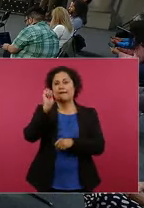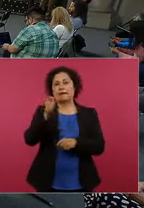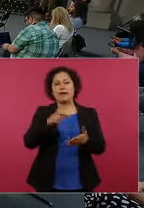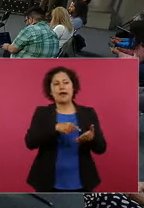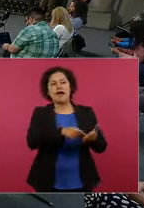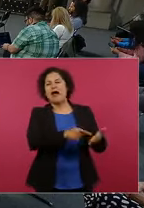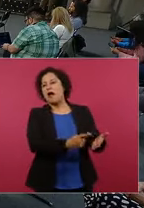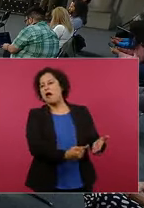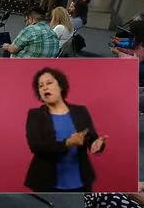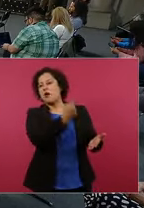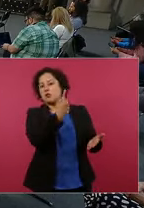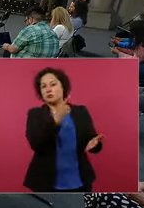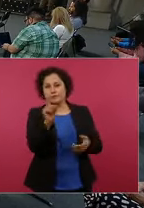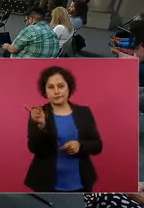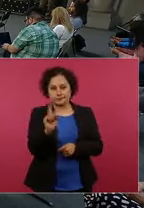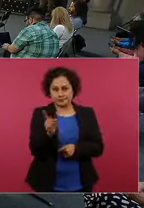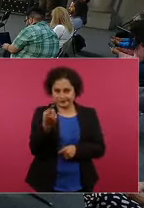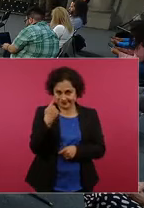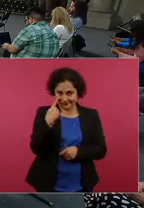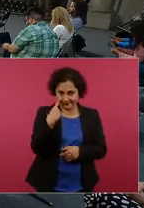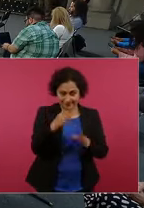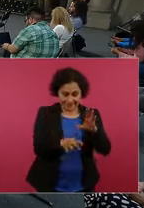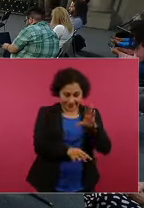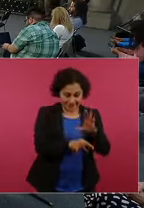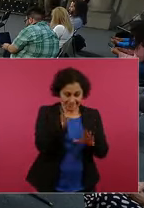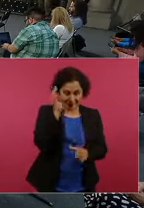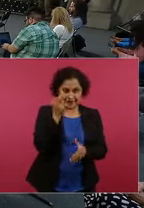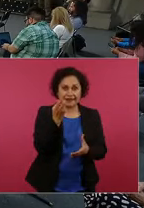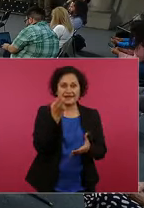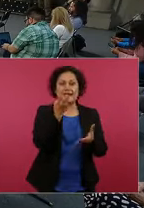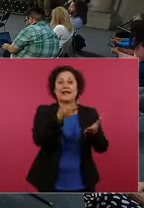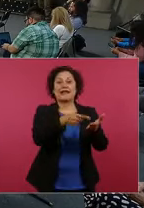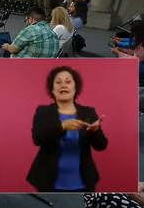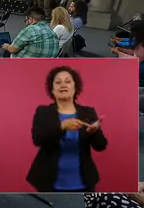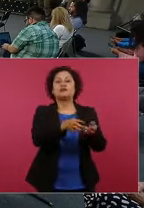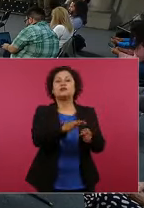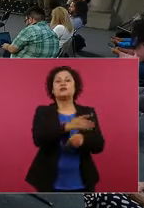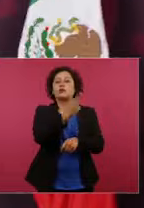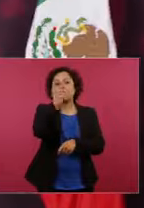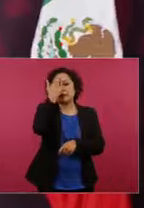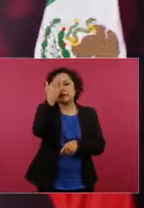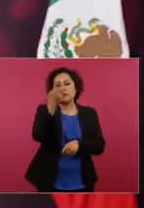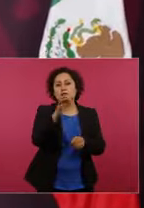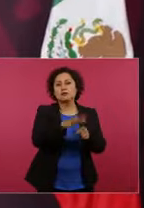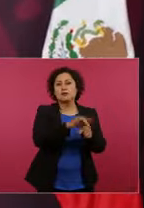el caso, es porque eso se reproduce.